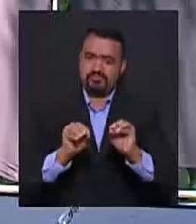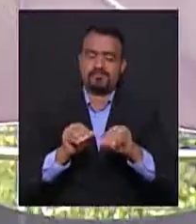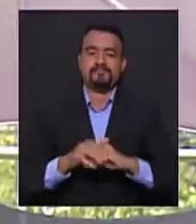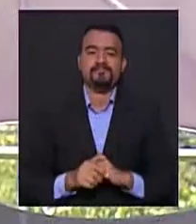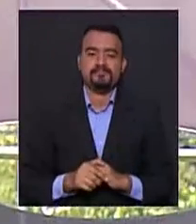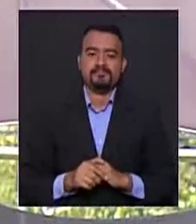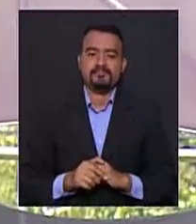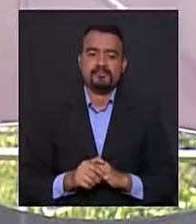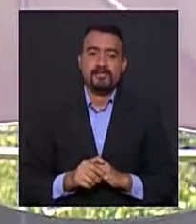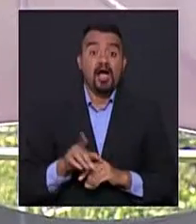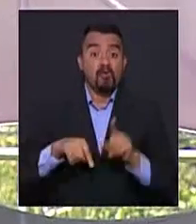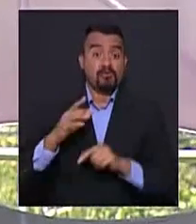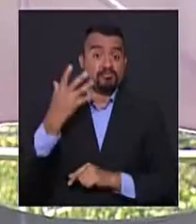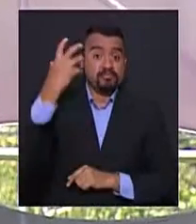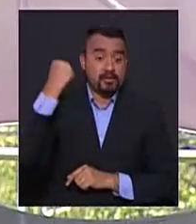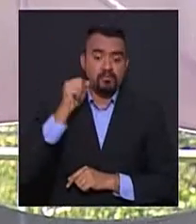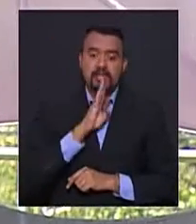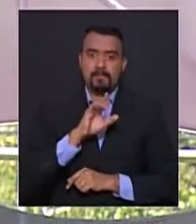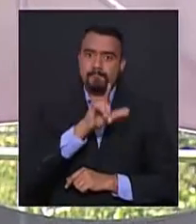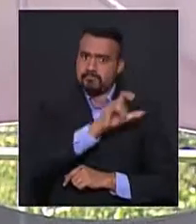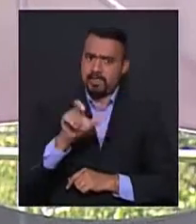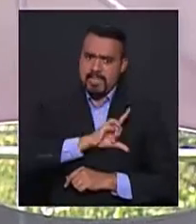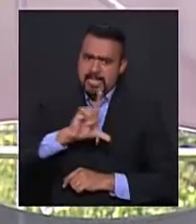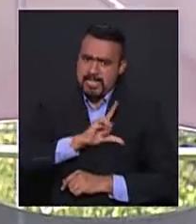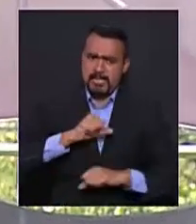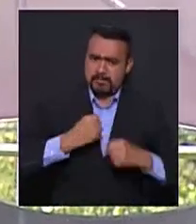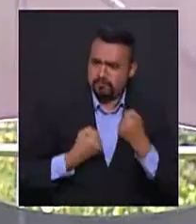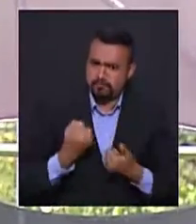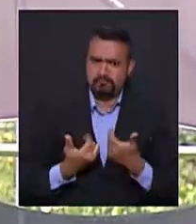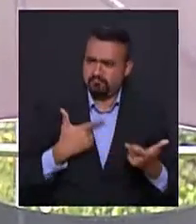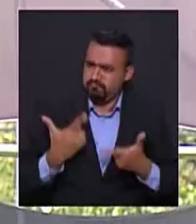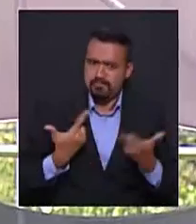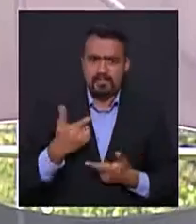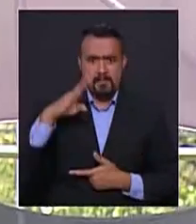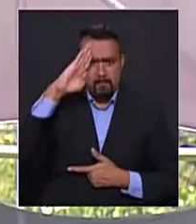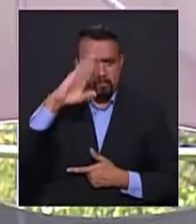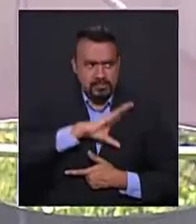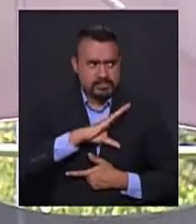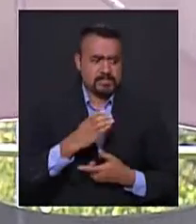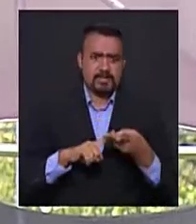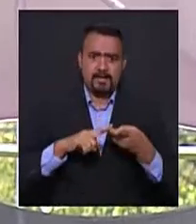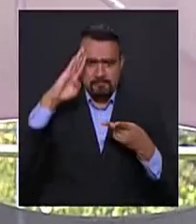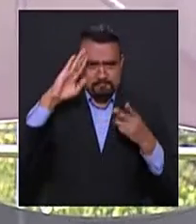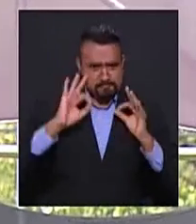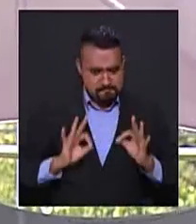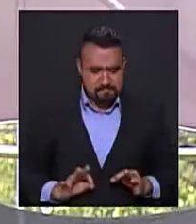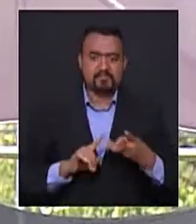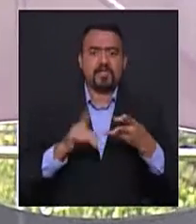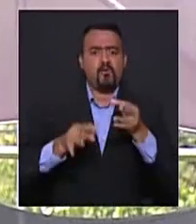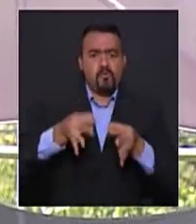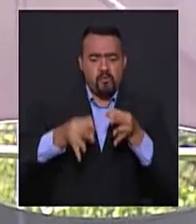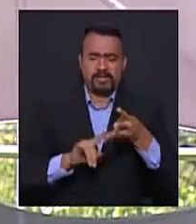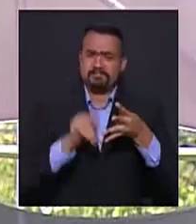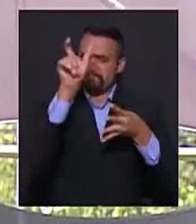aquellos que dieron su vida por defender sus principios: nuestros policías, militares, jueces,